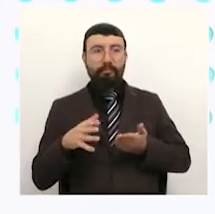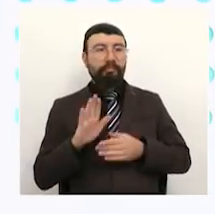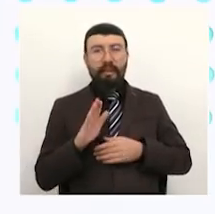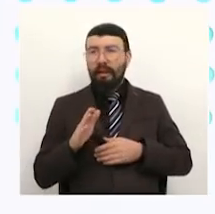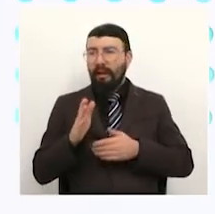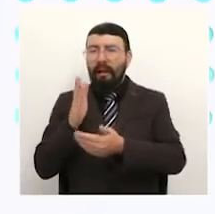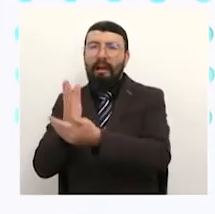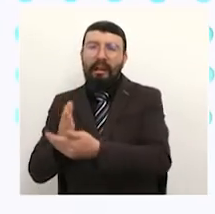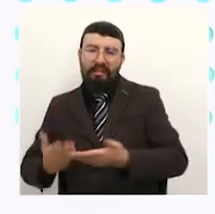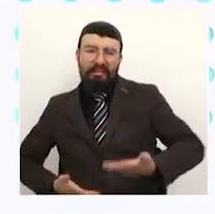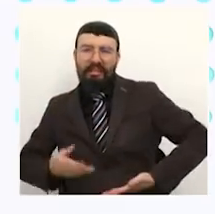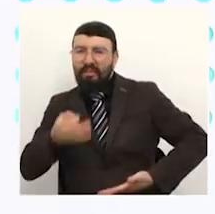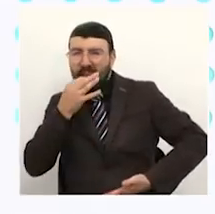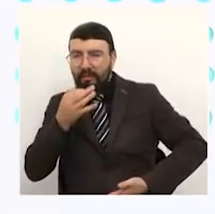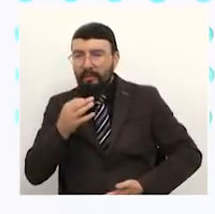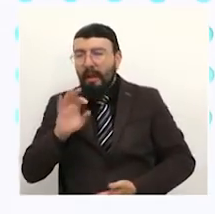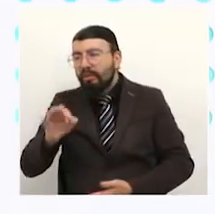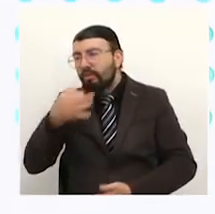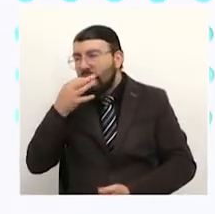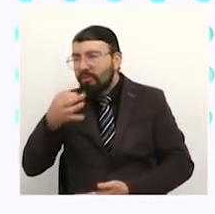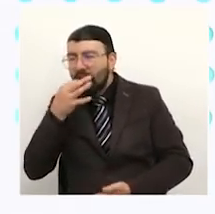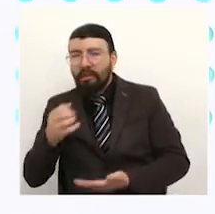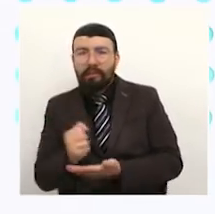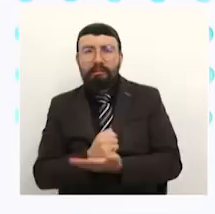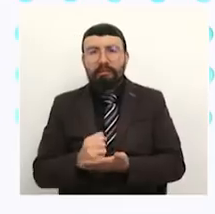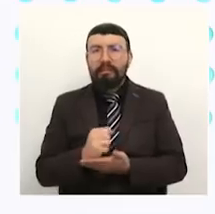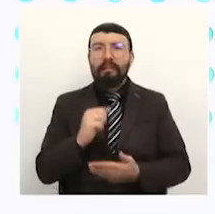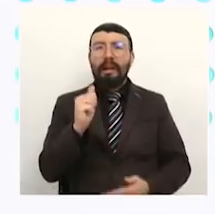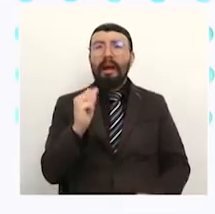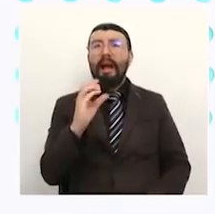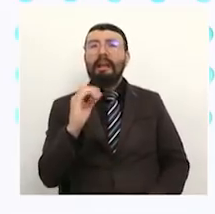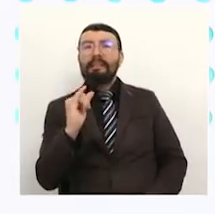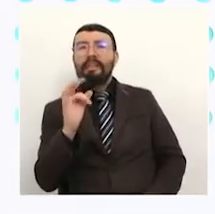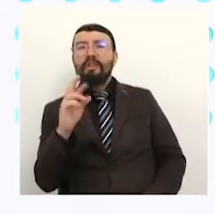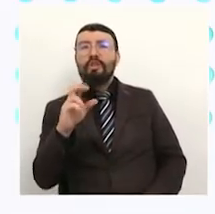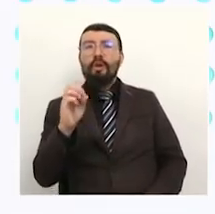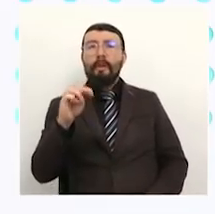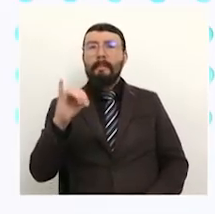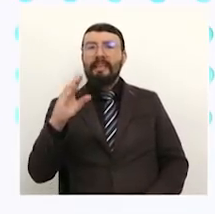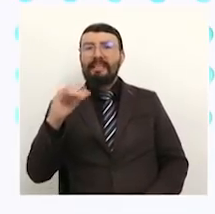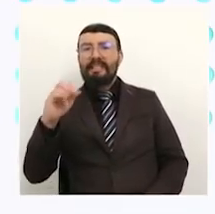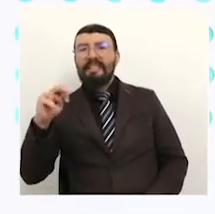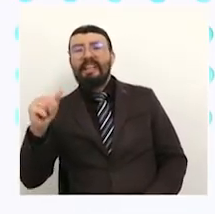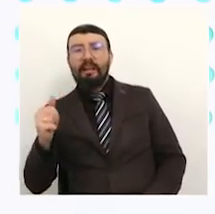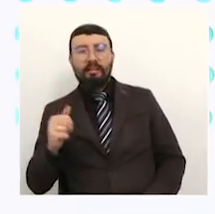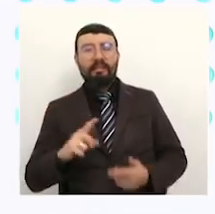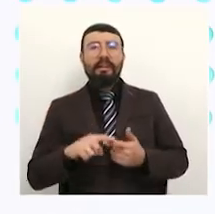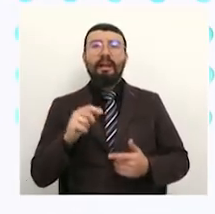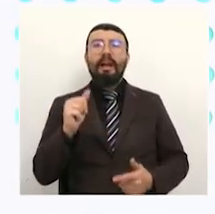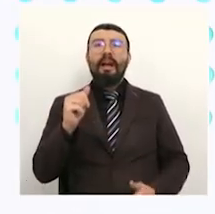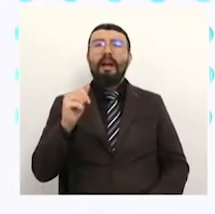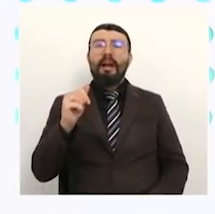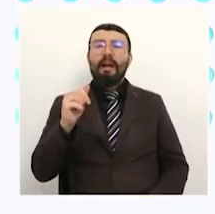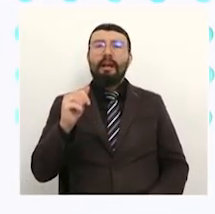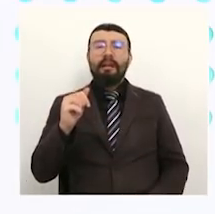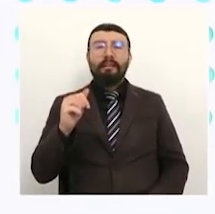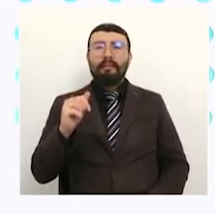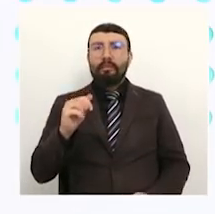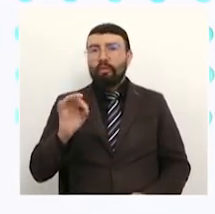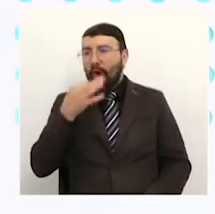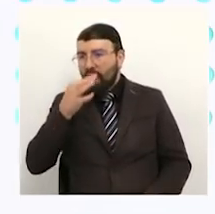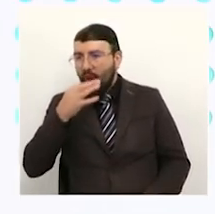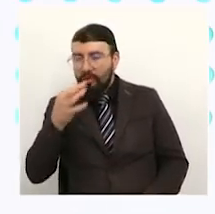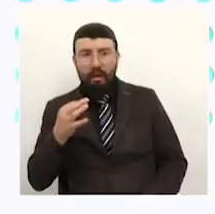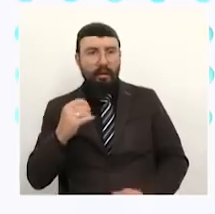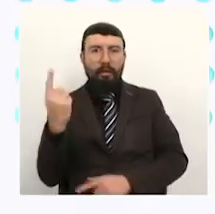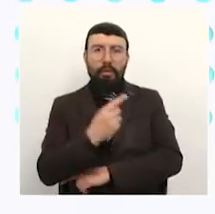indiscriminada de azitromicina de ampicilina cierto además en las dosis que no es con una cantidad de